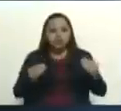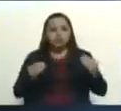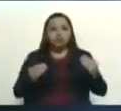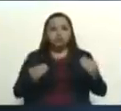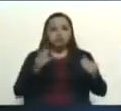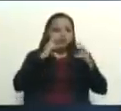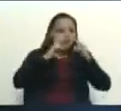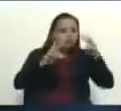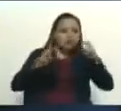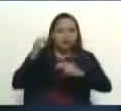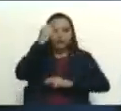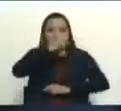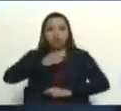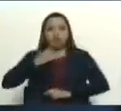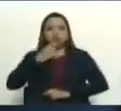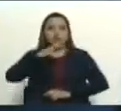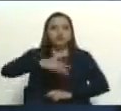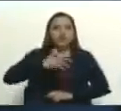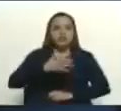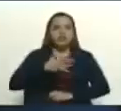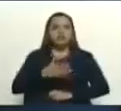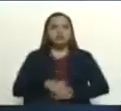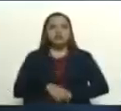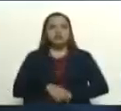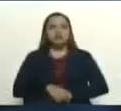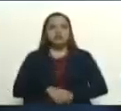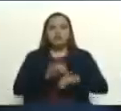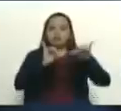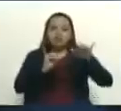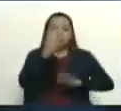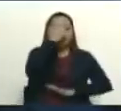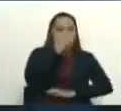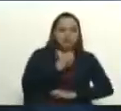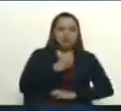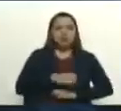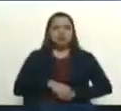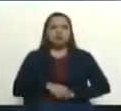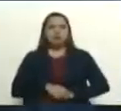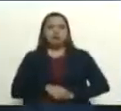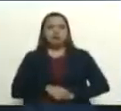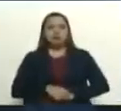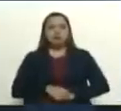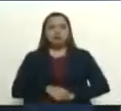rostros, siento esa misma pena.